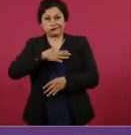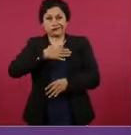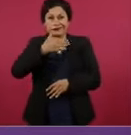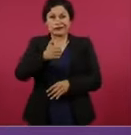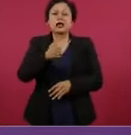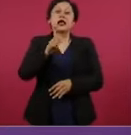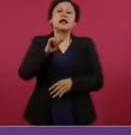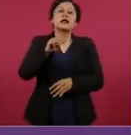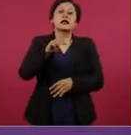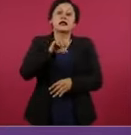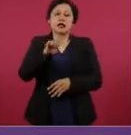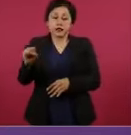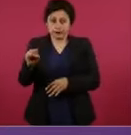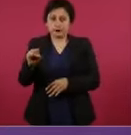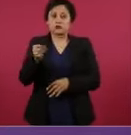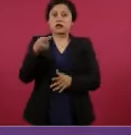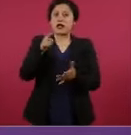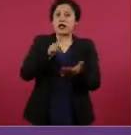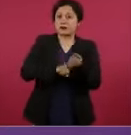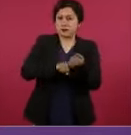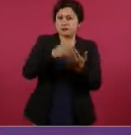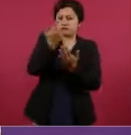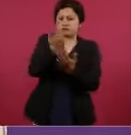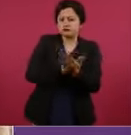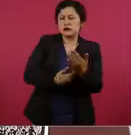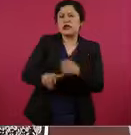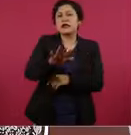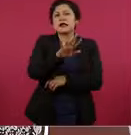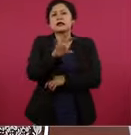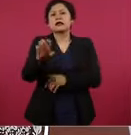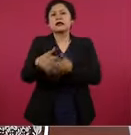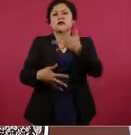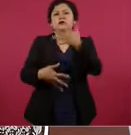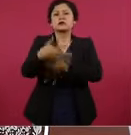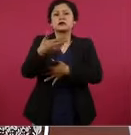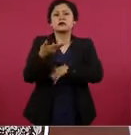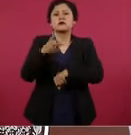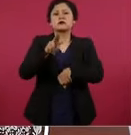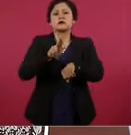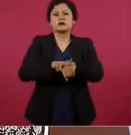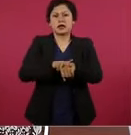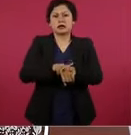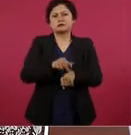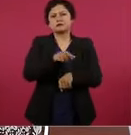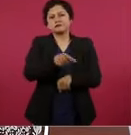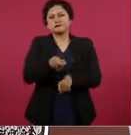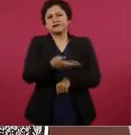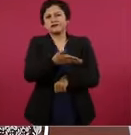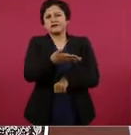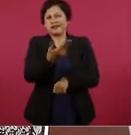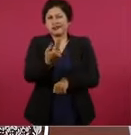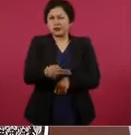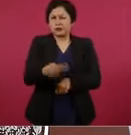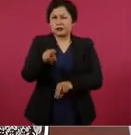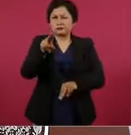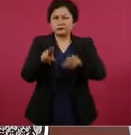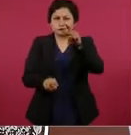de 515 hospitales, lo que se le conoce como el segundo nivel de atención, y